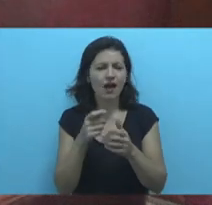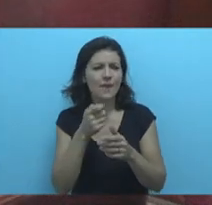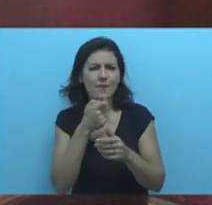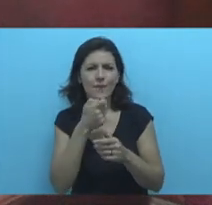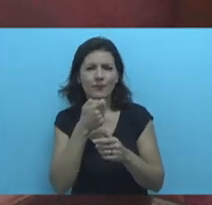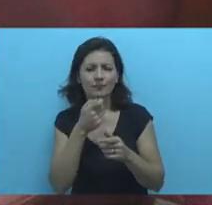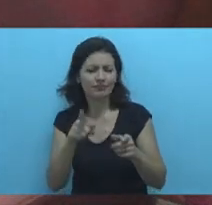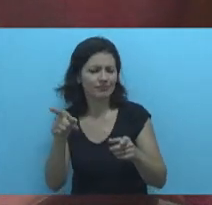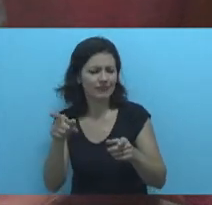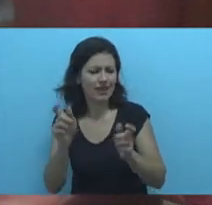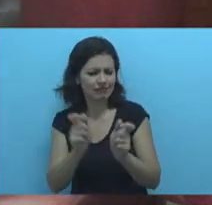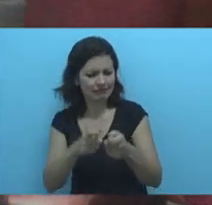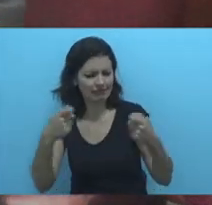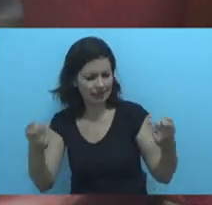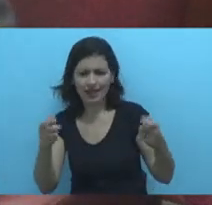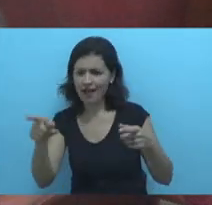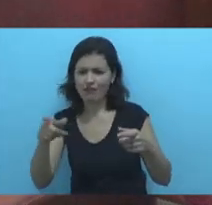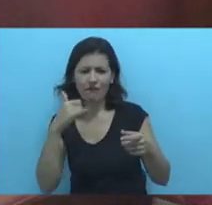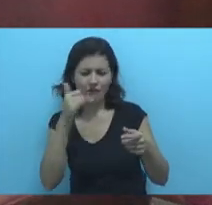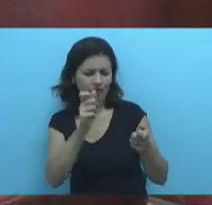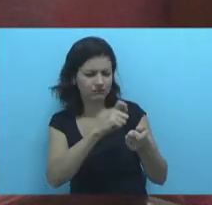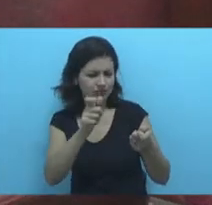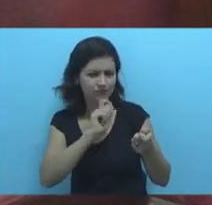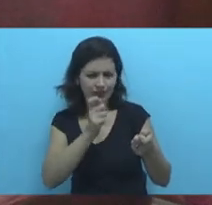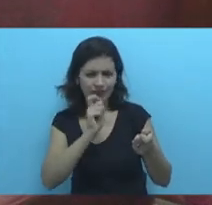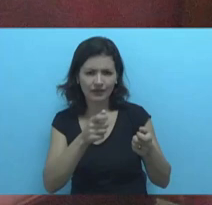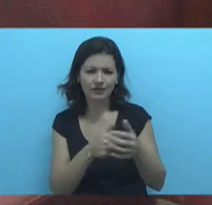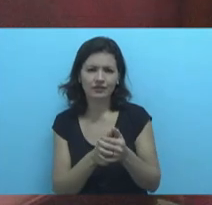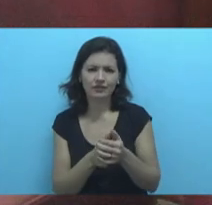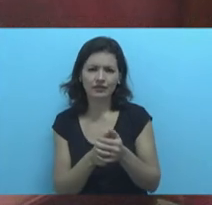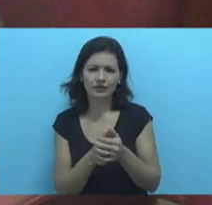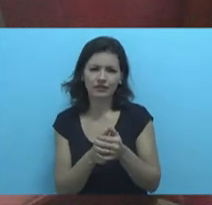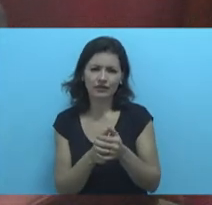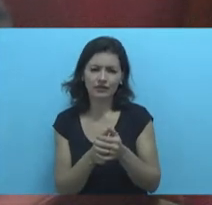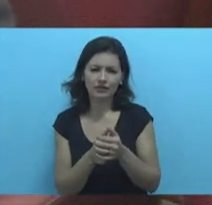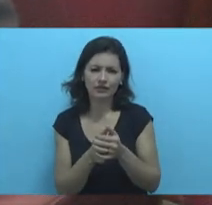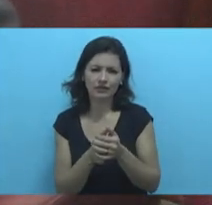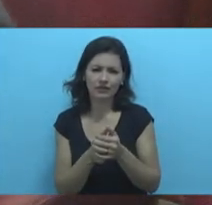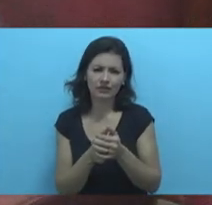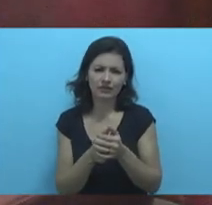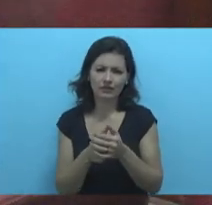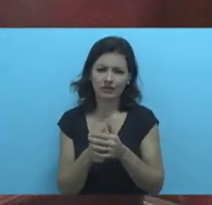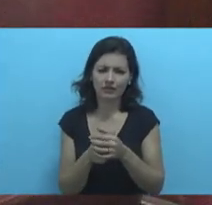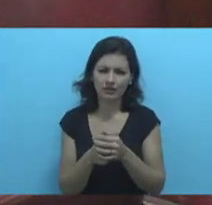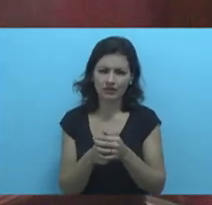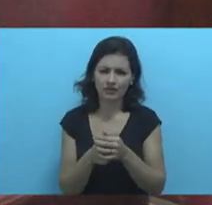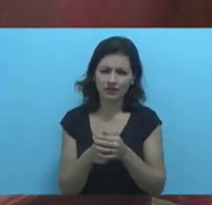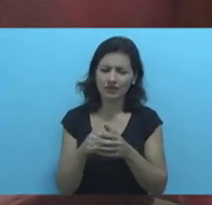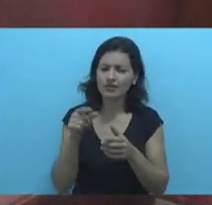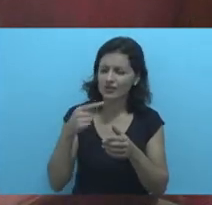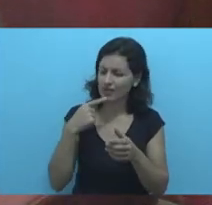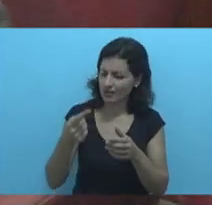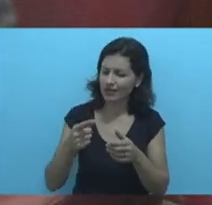donde coincidíamos ideológicamente en donde teníamos que ir, y le pongo, volvió el Lipchi, el gobernador que yo